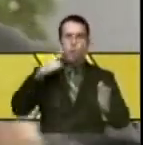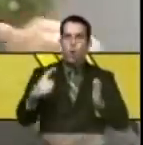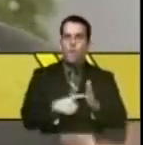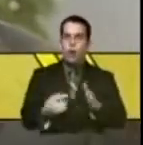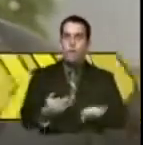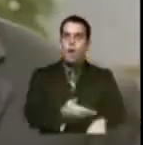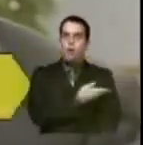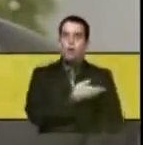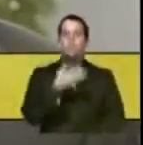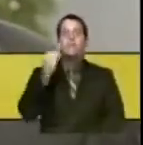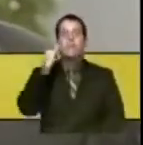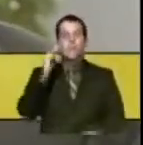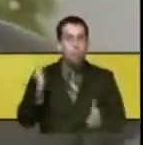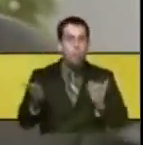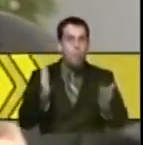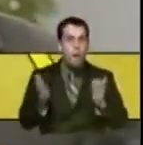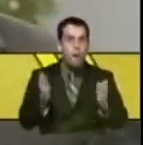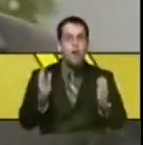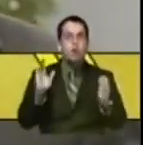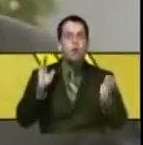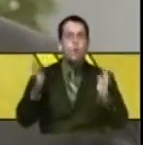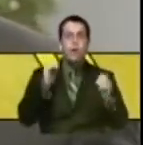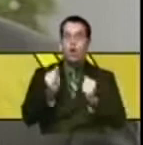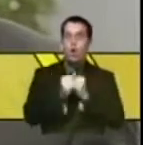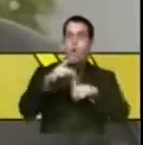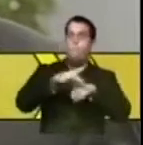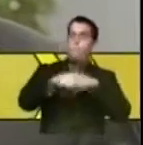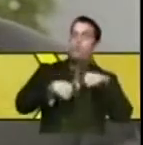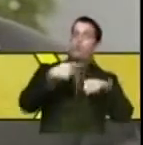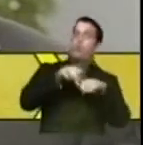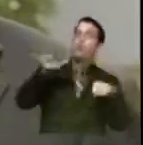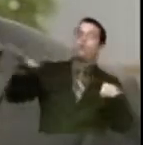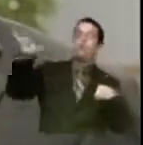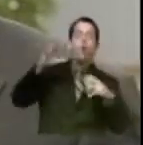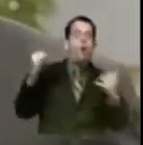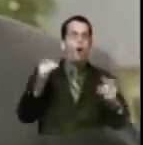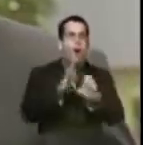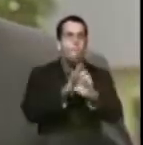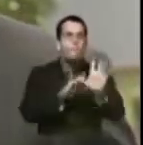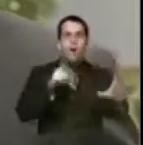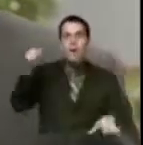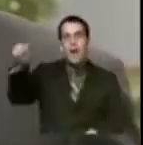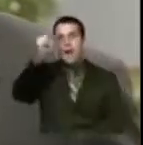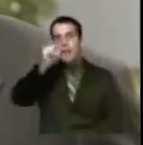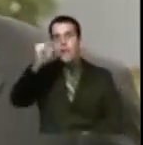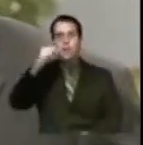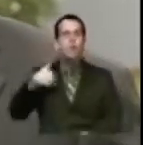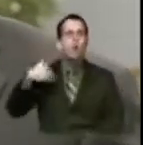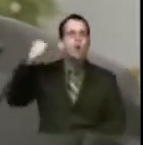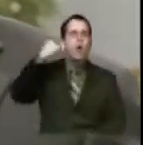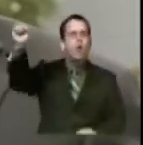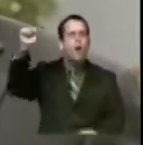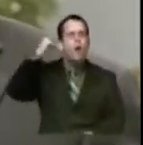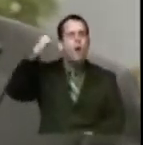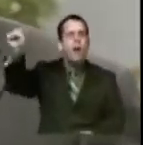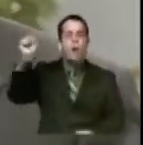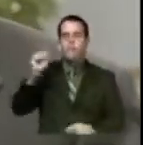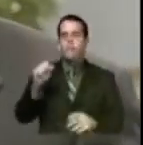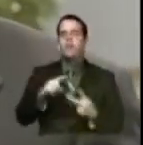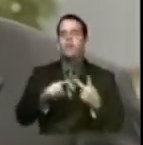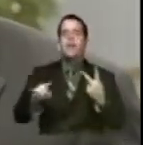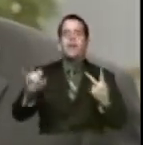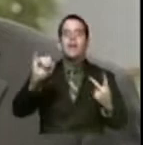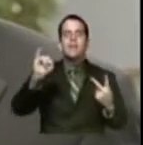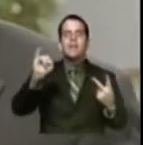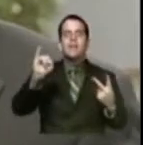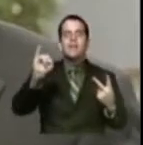si lo comparamos con lo que está sucediendo en el mundo entero. Hoy comenzó una huelga general en Grecia, por ejemplo, lo que está sucediendo en Irlanda, en